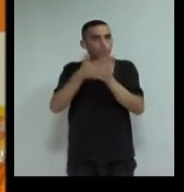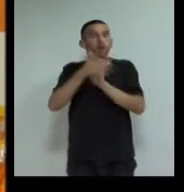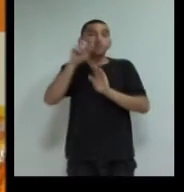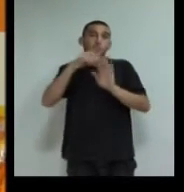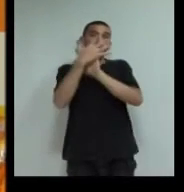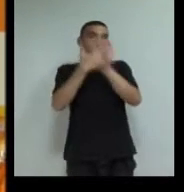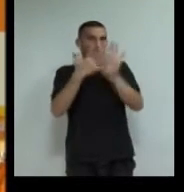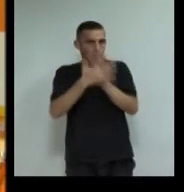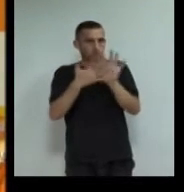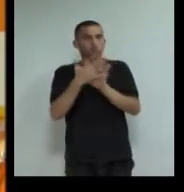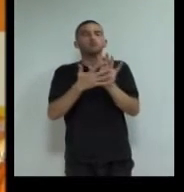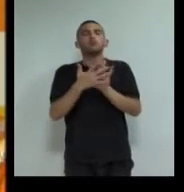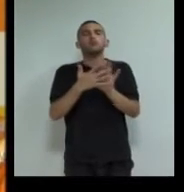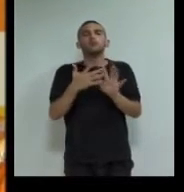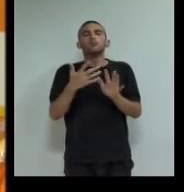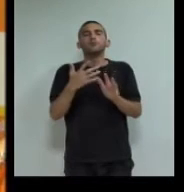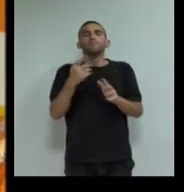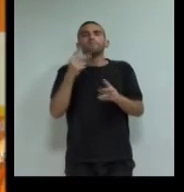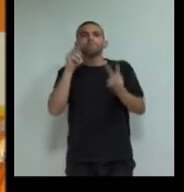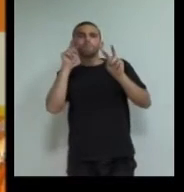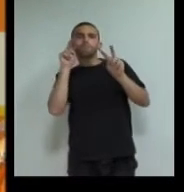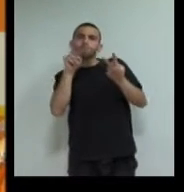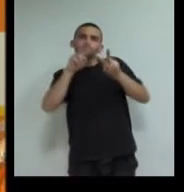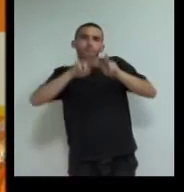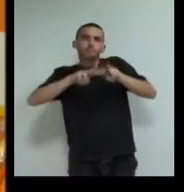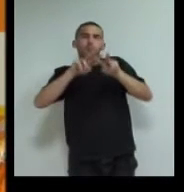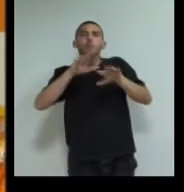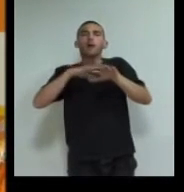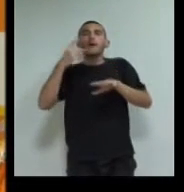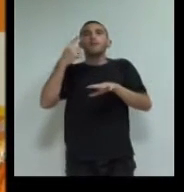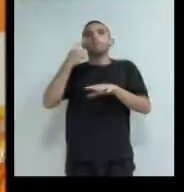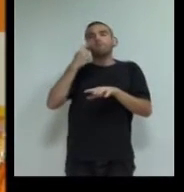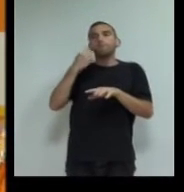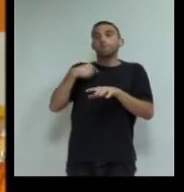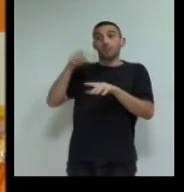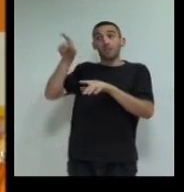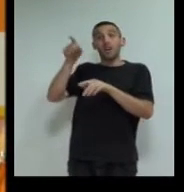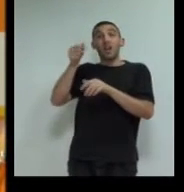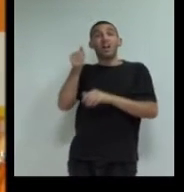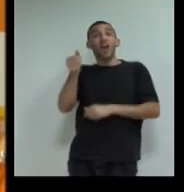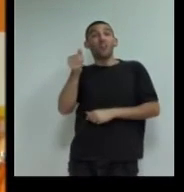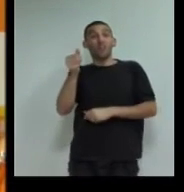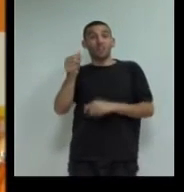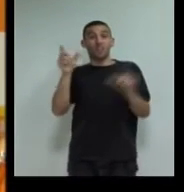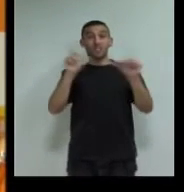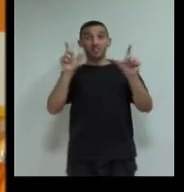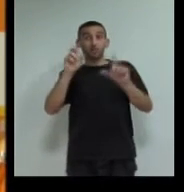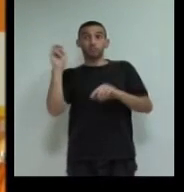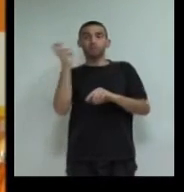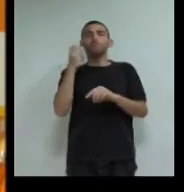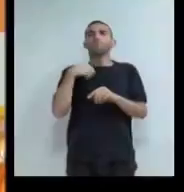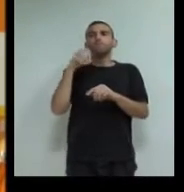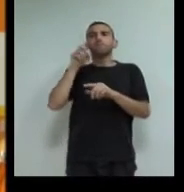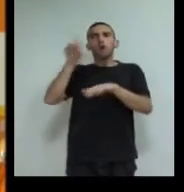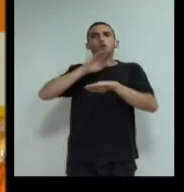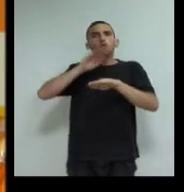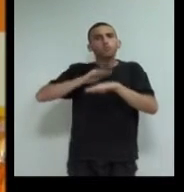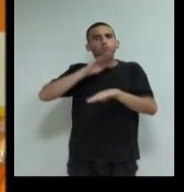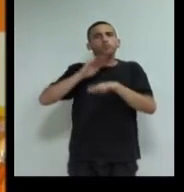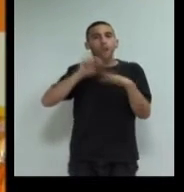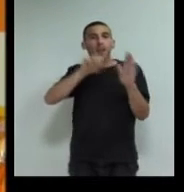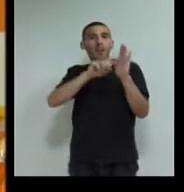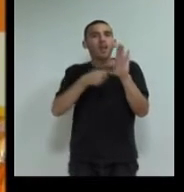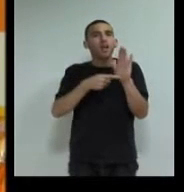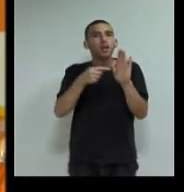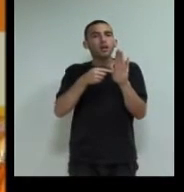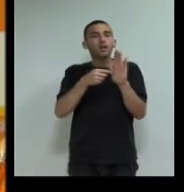de signos, para ver si las cadenas estaban cumpliendo realmente los límites que se impusieron a partir de ese año en la Ley